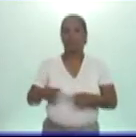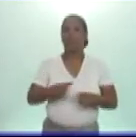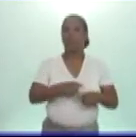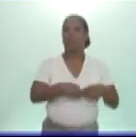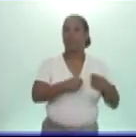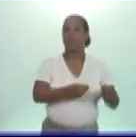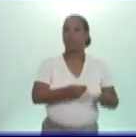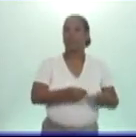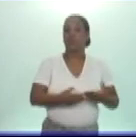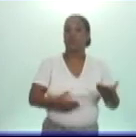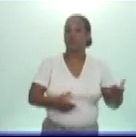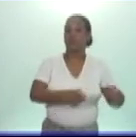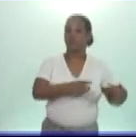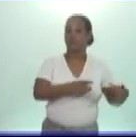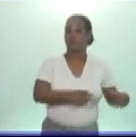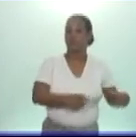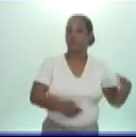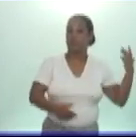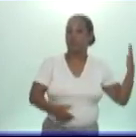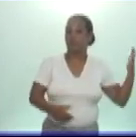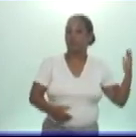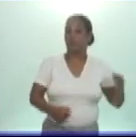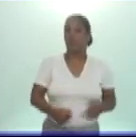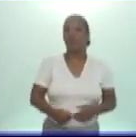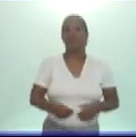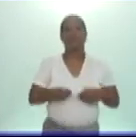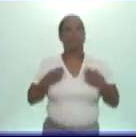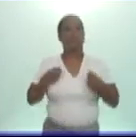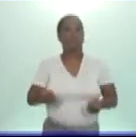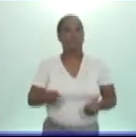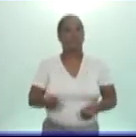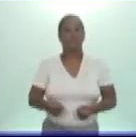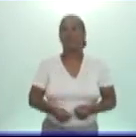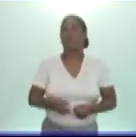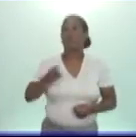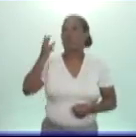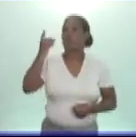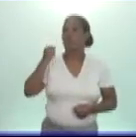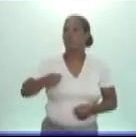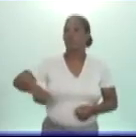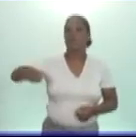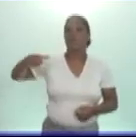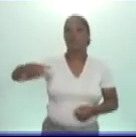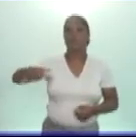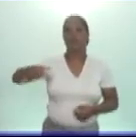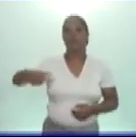de la izquierda, y obtuve el valor o el peso de la bolsa,